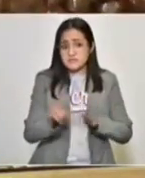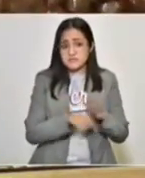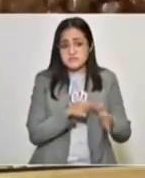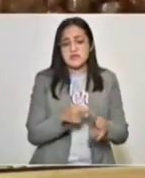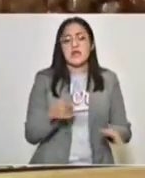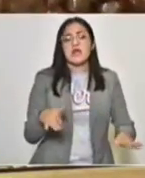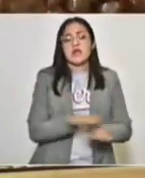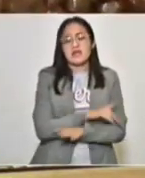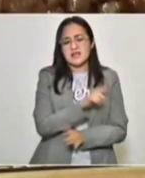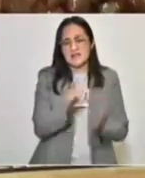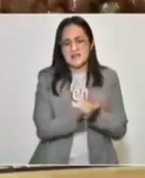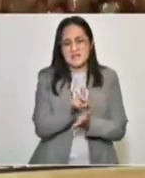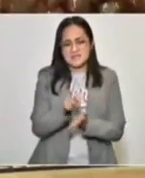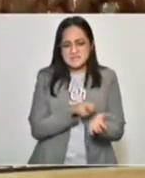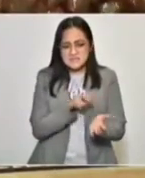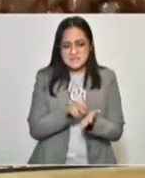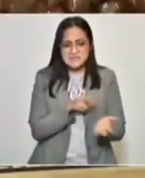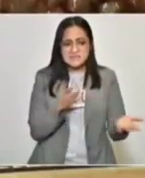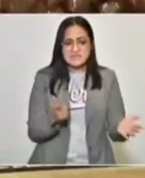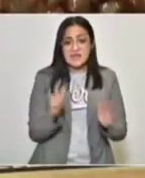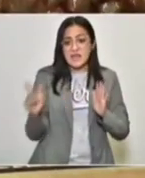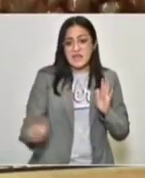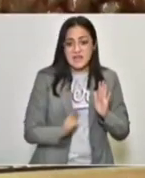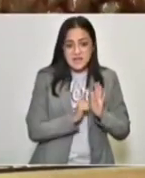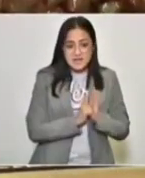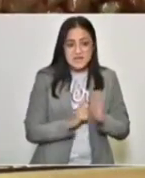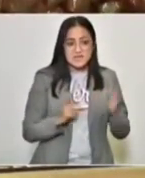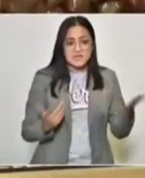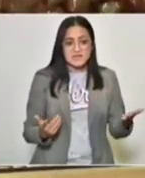Reformas constitucionales, reformas legales,